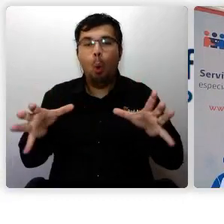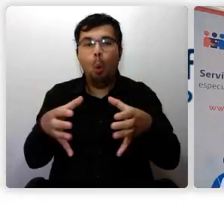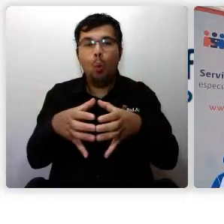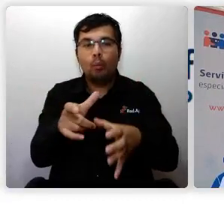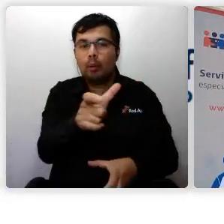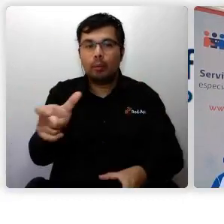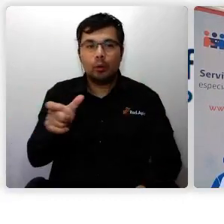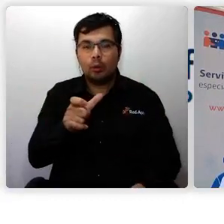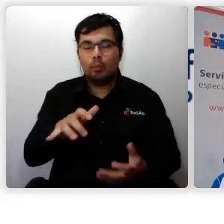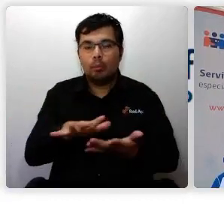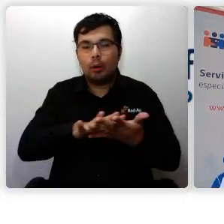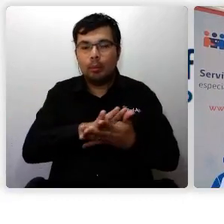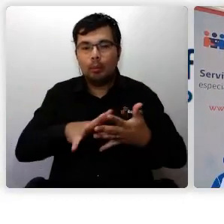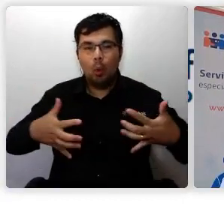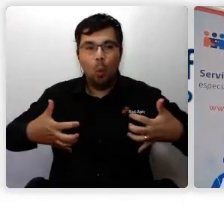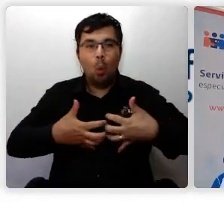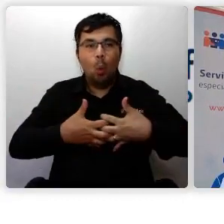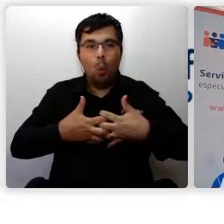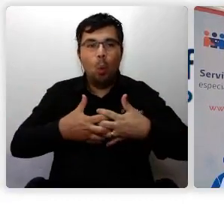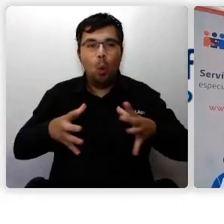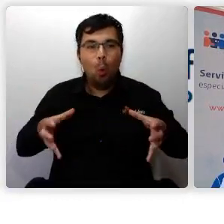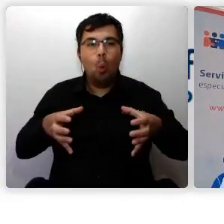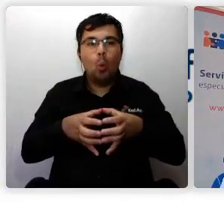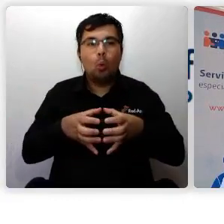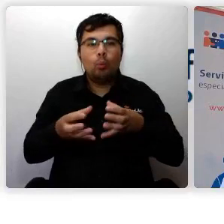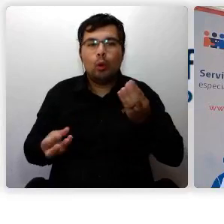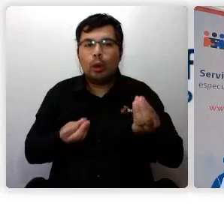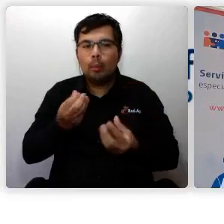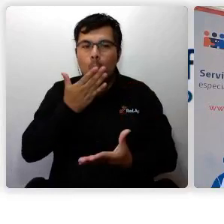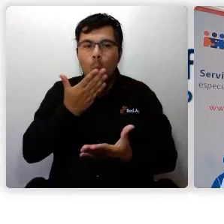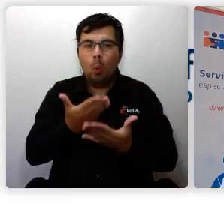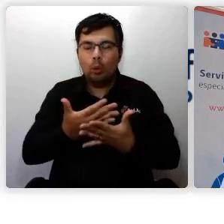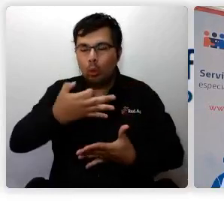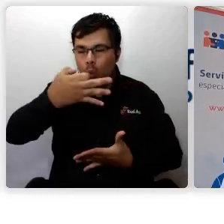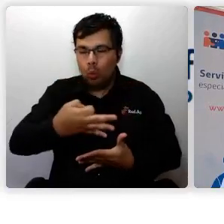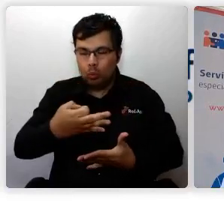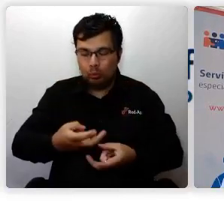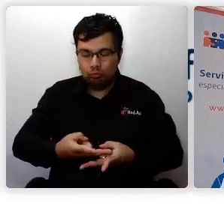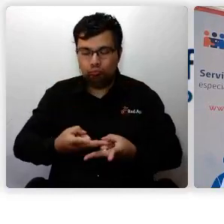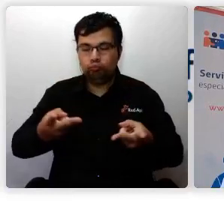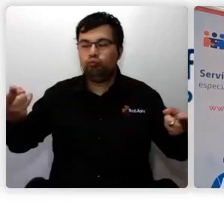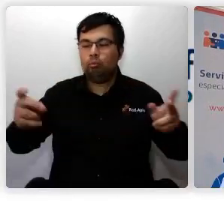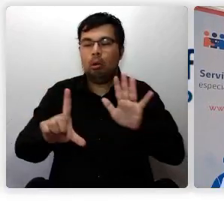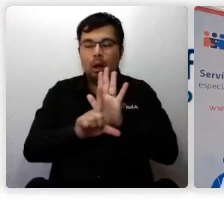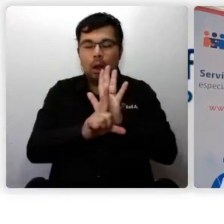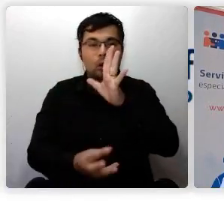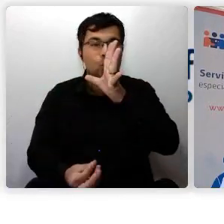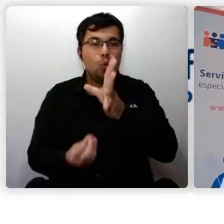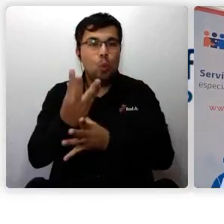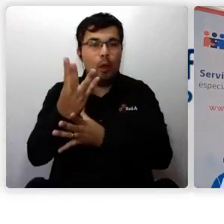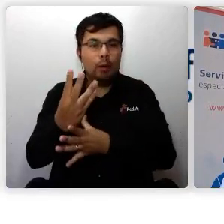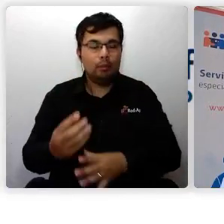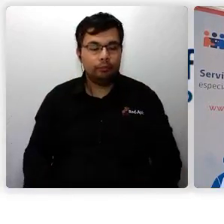gremio, por ejemplo. ¿Qué pasa, por ejemplo, cuando sale una ley nueva, una circular, y alguien o